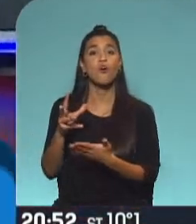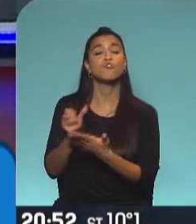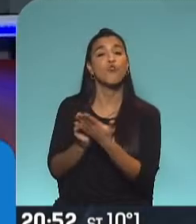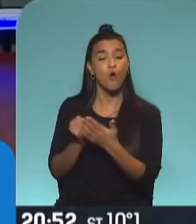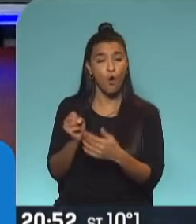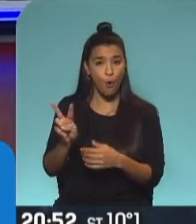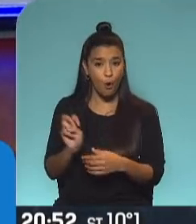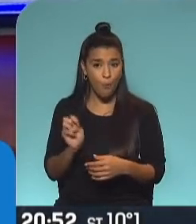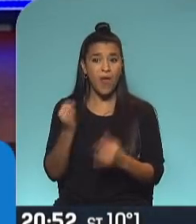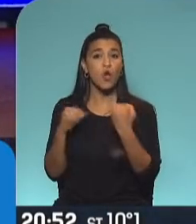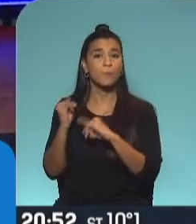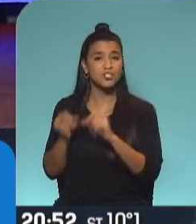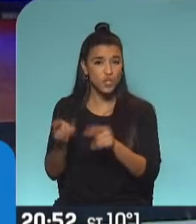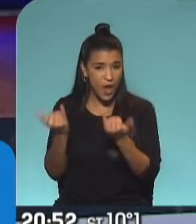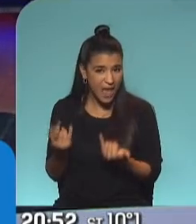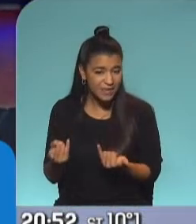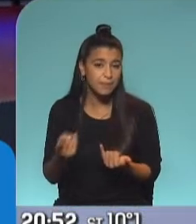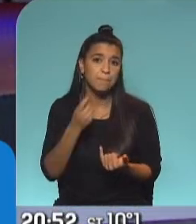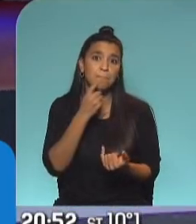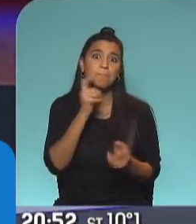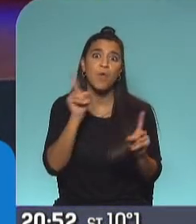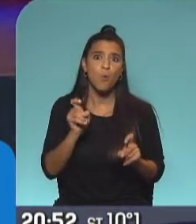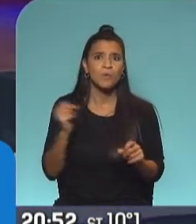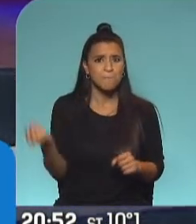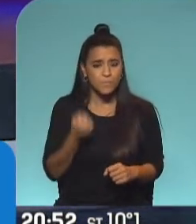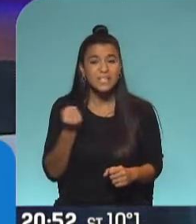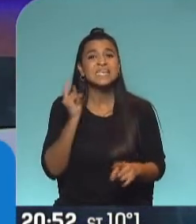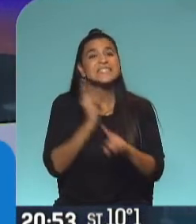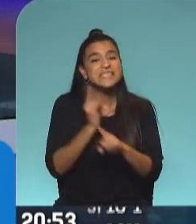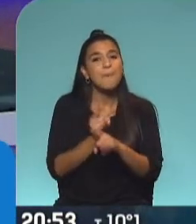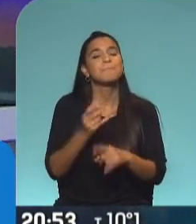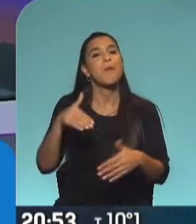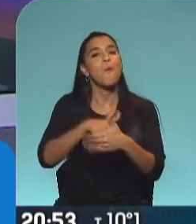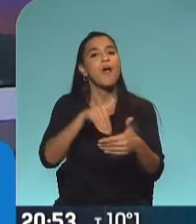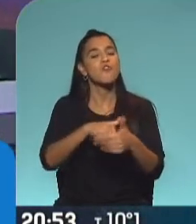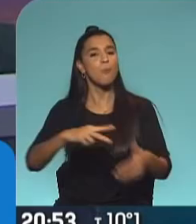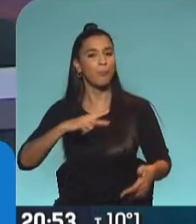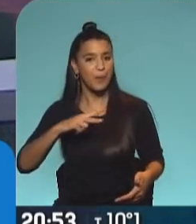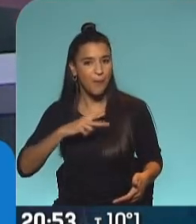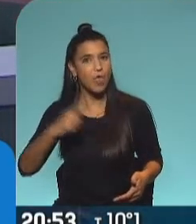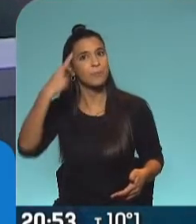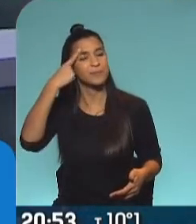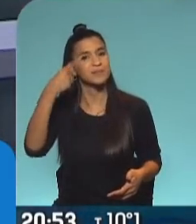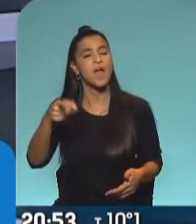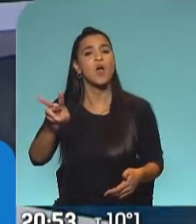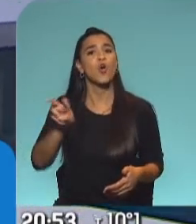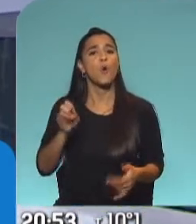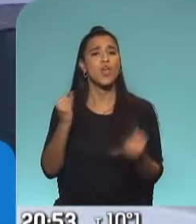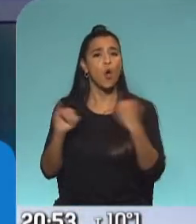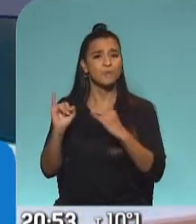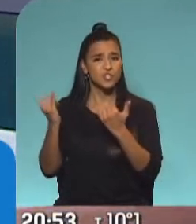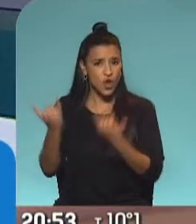comisión? Y pregunta clave, porque siempre con los bancos privados existe la idea de que le cobren